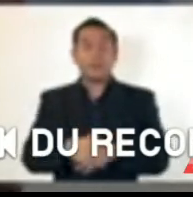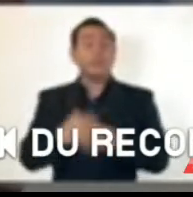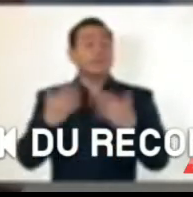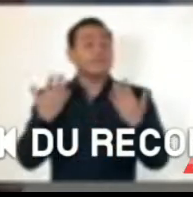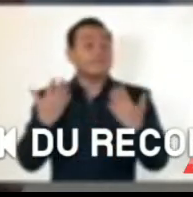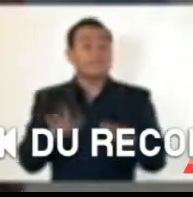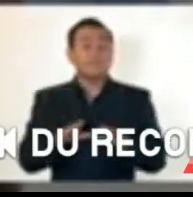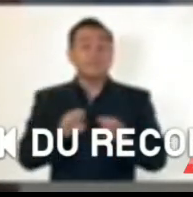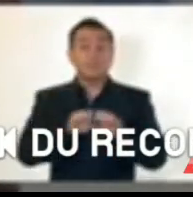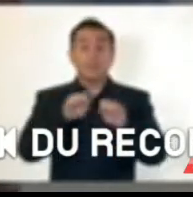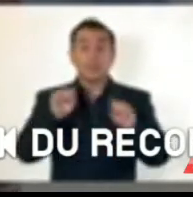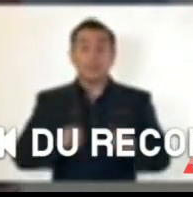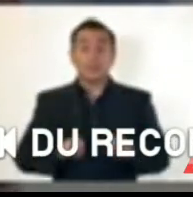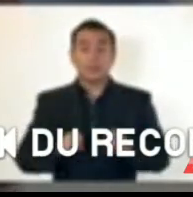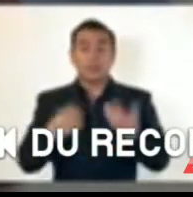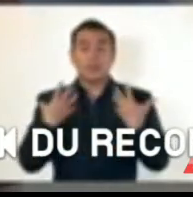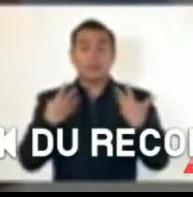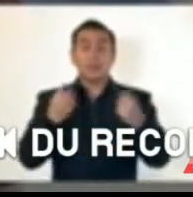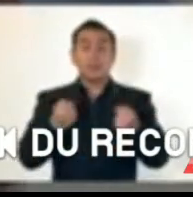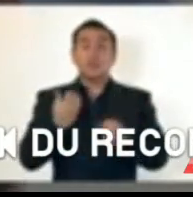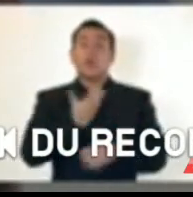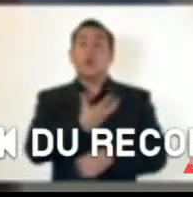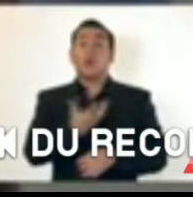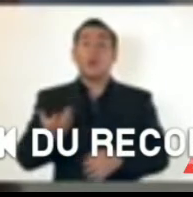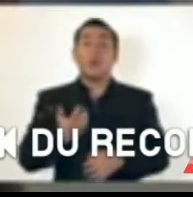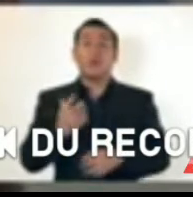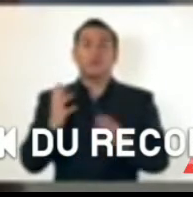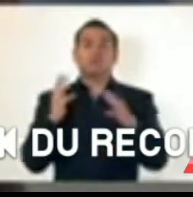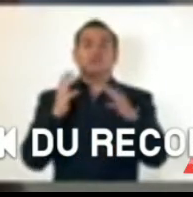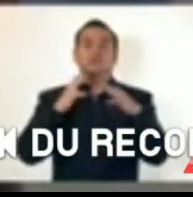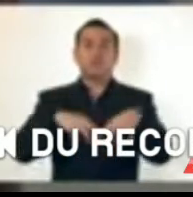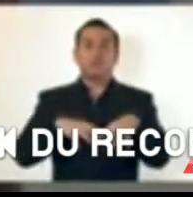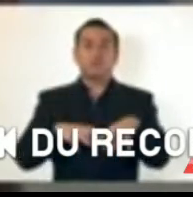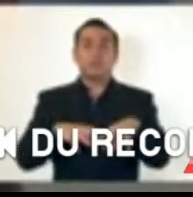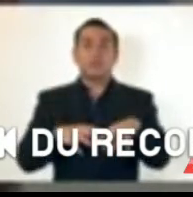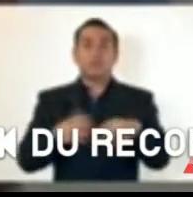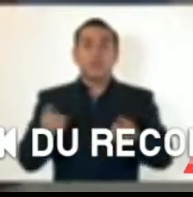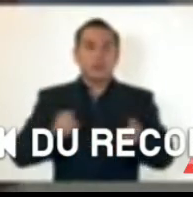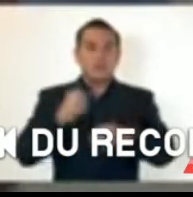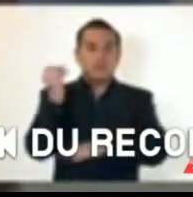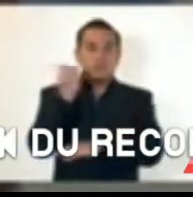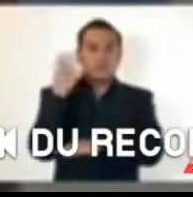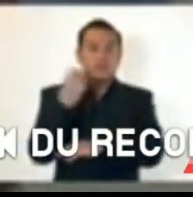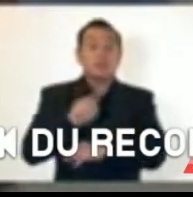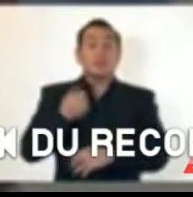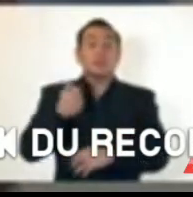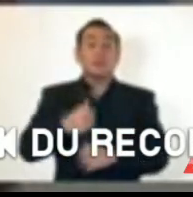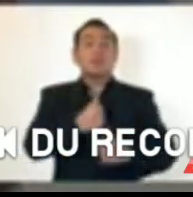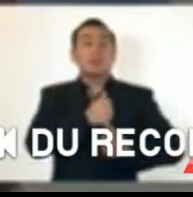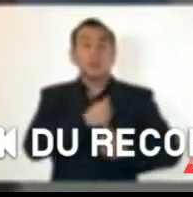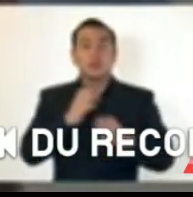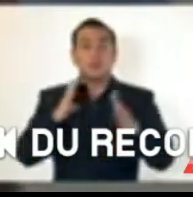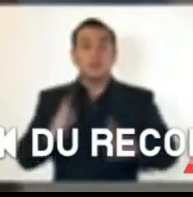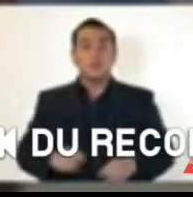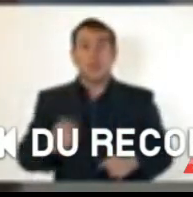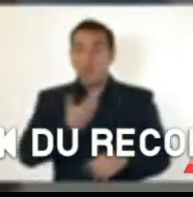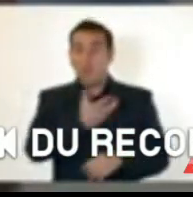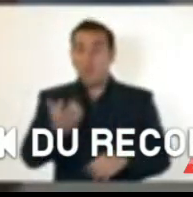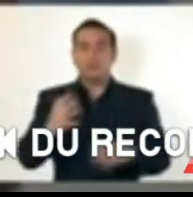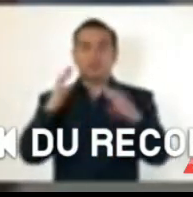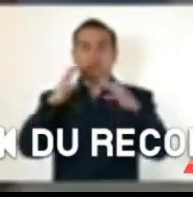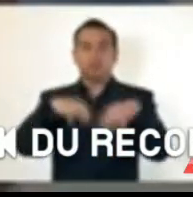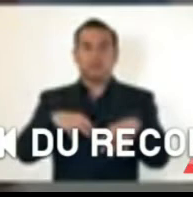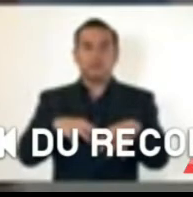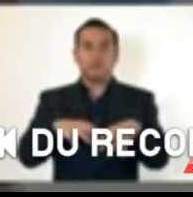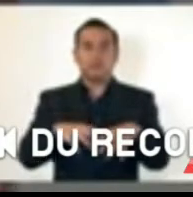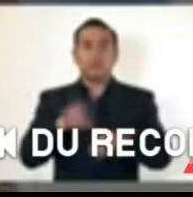Ya el sistema, no solo el sistema de salud colapsó, ahí colapsó todo. Colapsaron las ambulancias, colapsó la policía, colapsó el ejército, colapsó el gobierno, colapsaron las